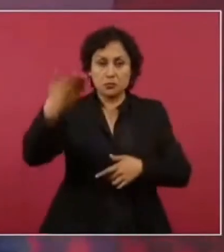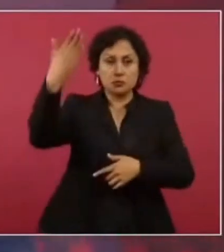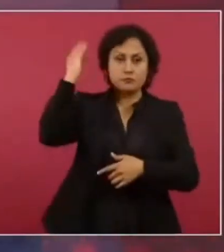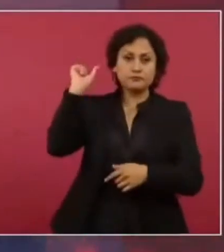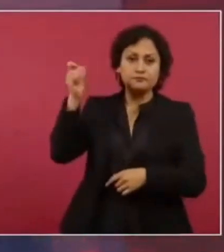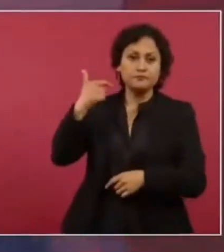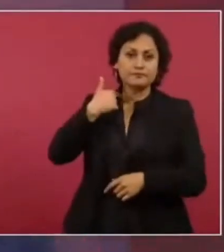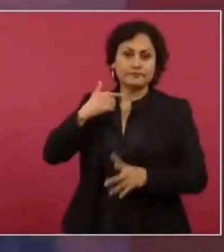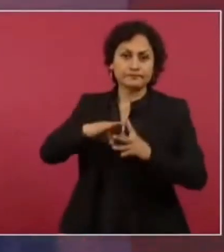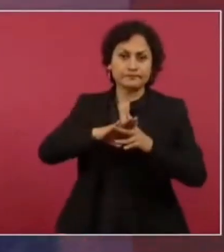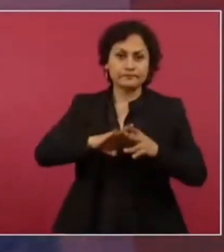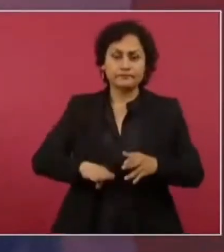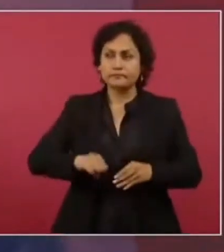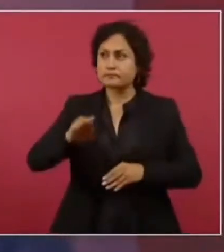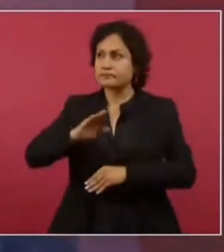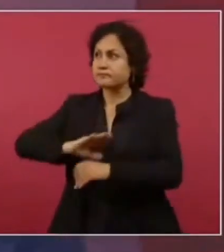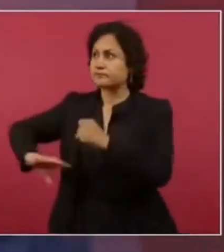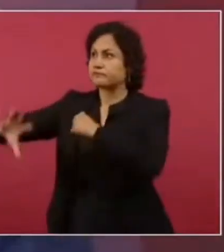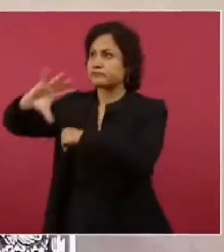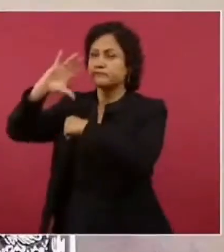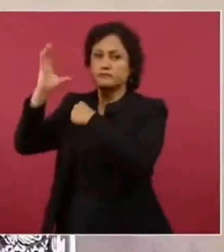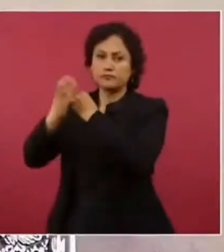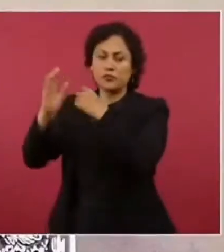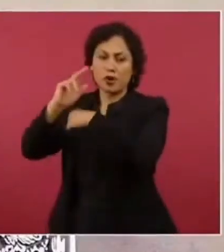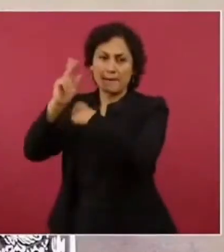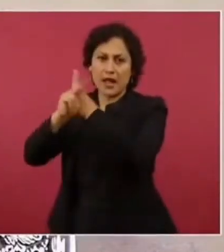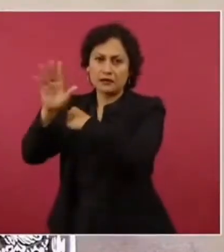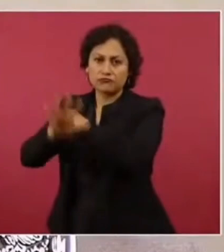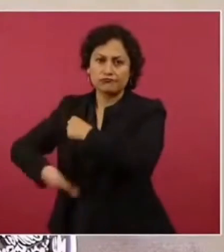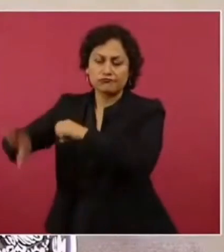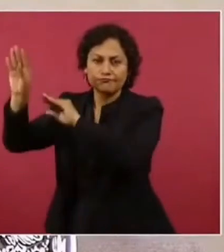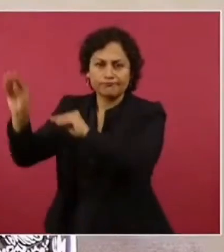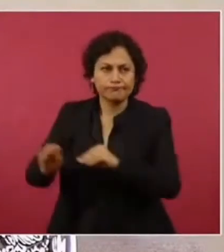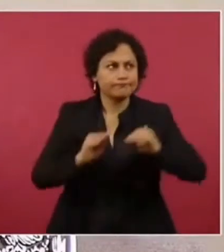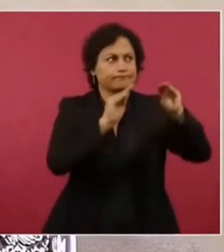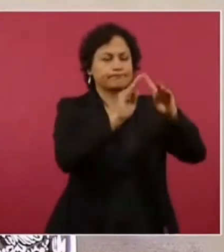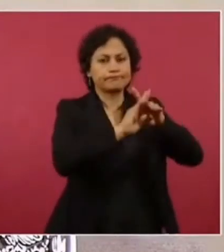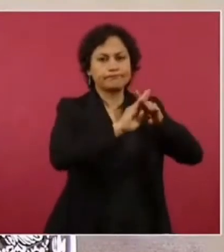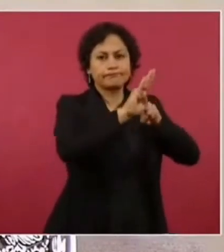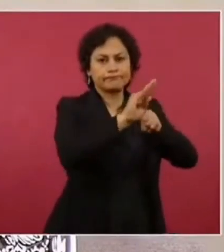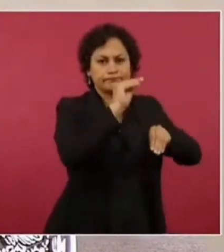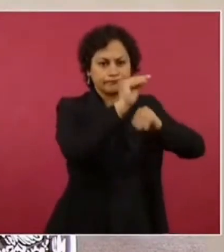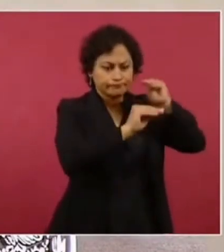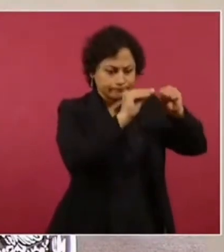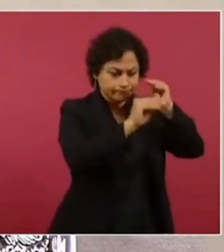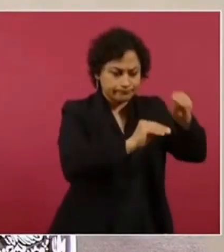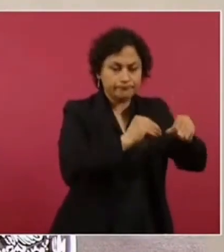ahora se tenga esa actitud antimigrante